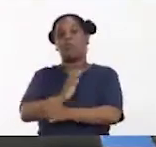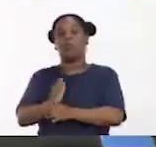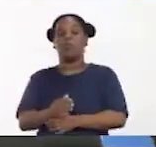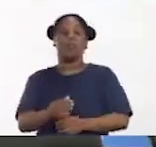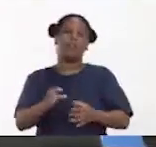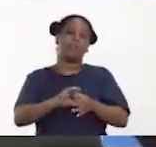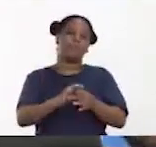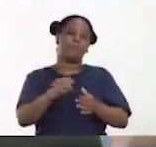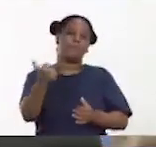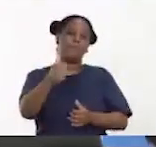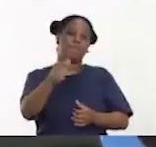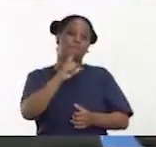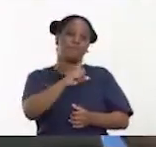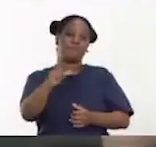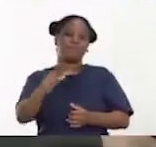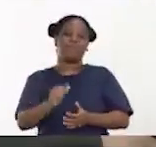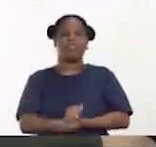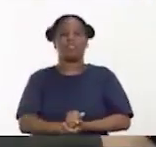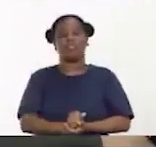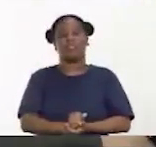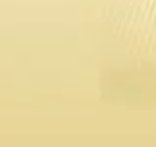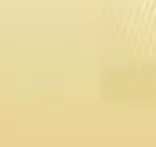de los grados 10º y 11º.